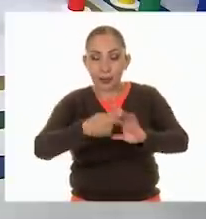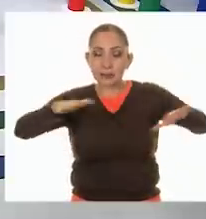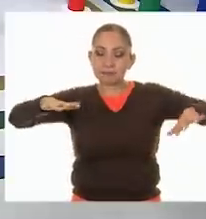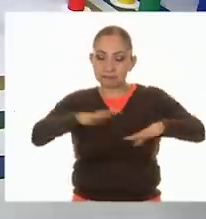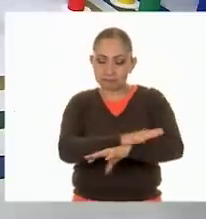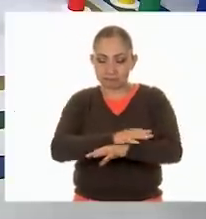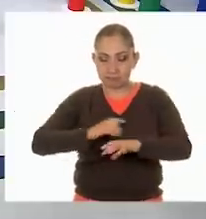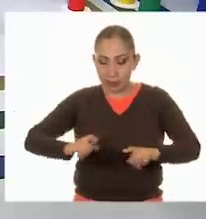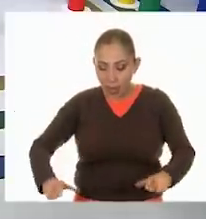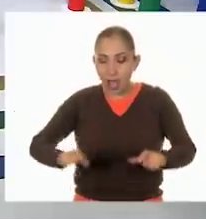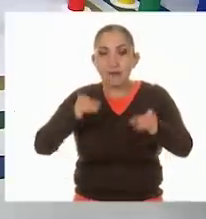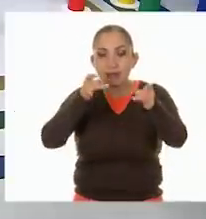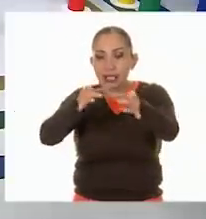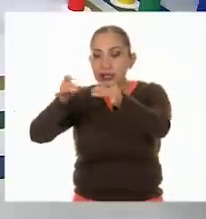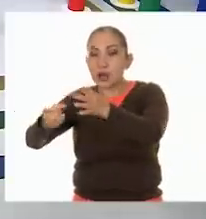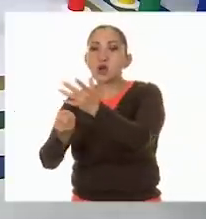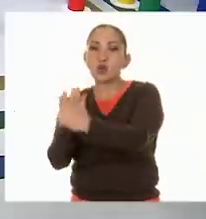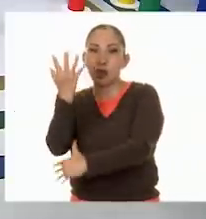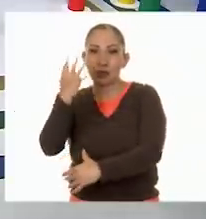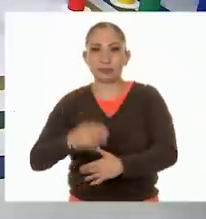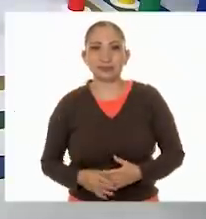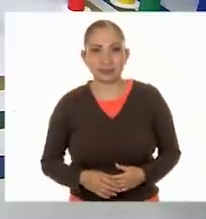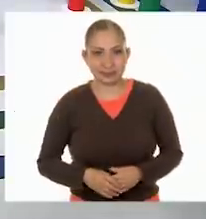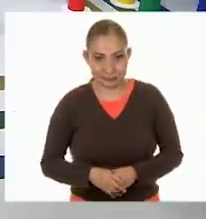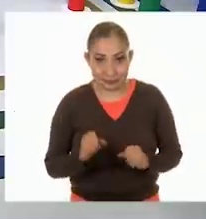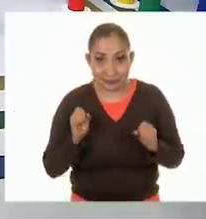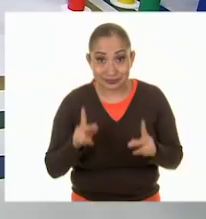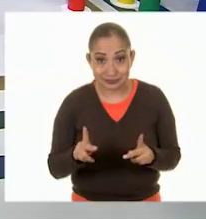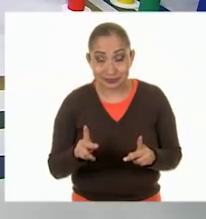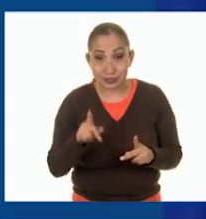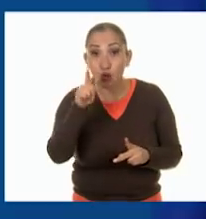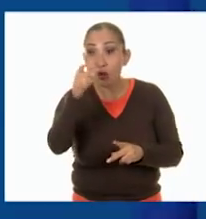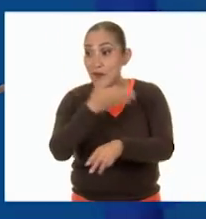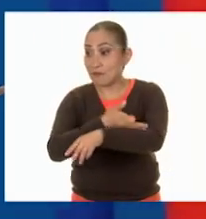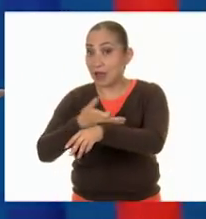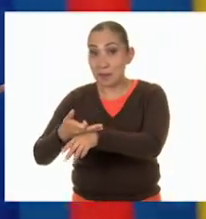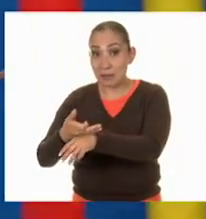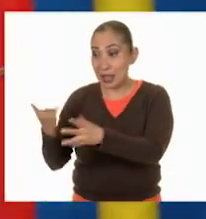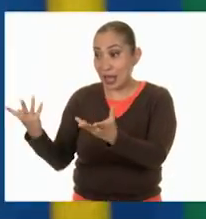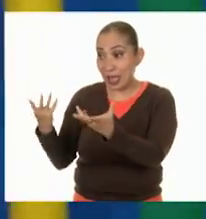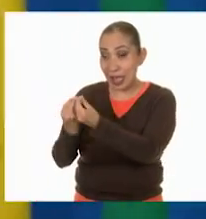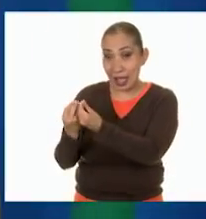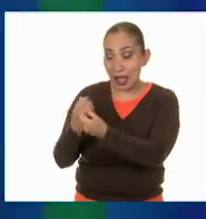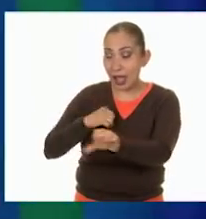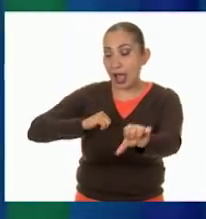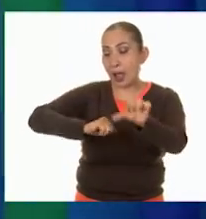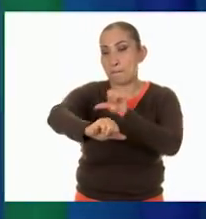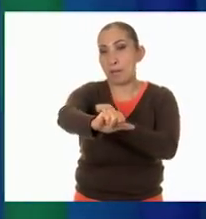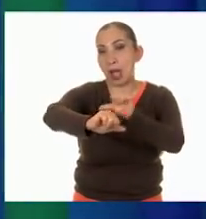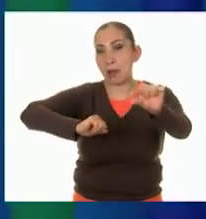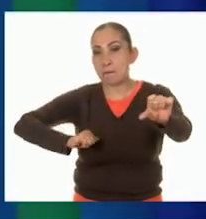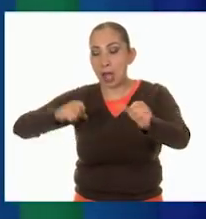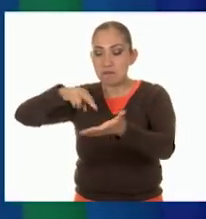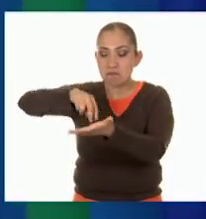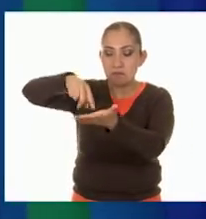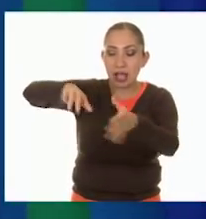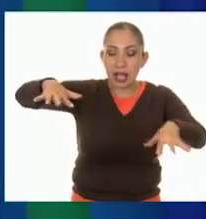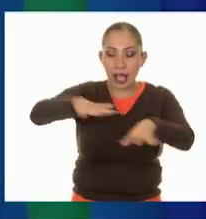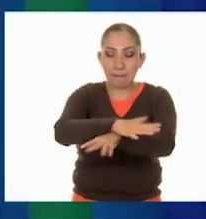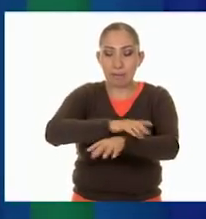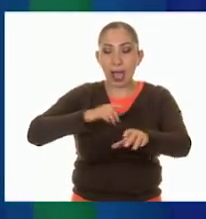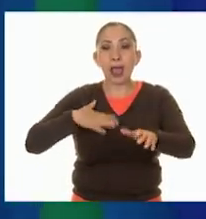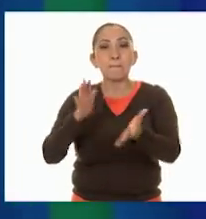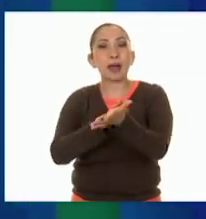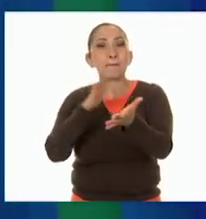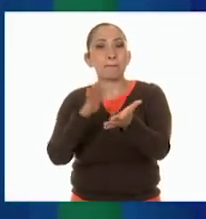camino para crear un nuevo recorrido. Muy bien, muy bien. Si estás con un familiar, intercambien turnos para saltar y acomodar las hojas